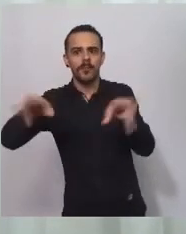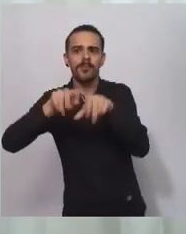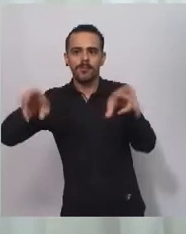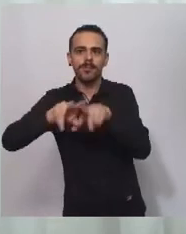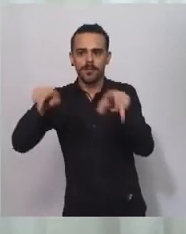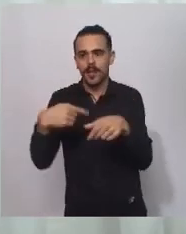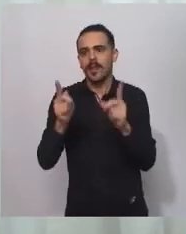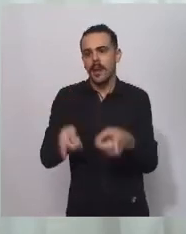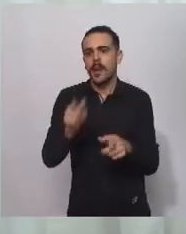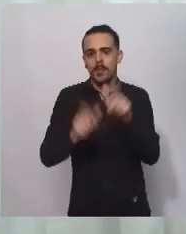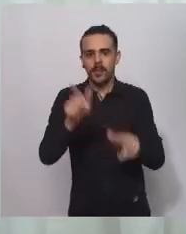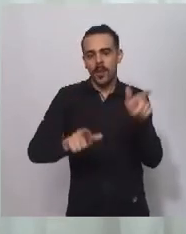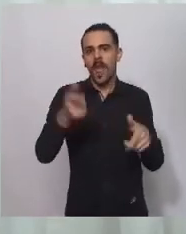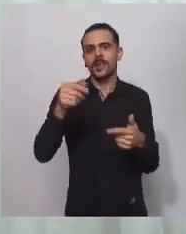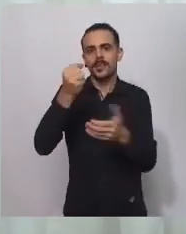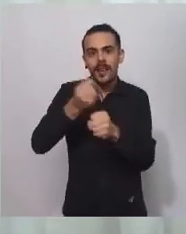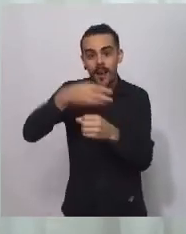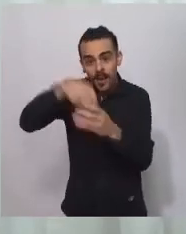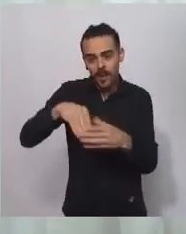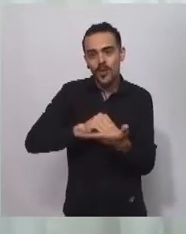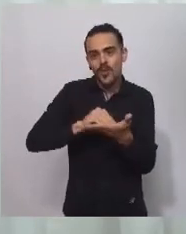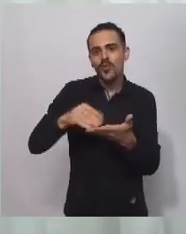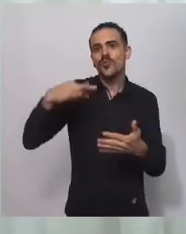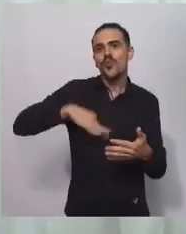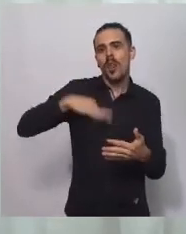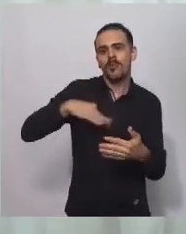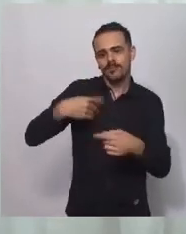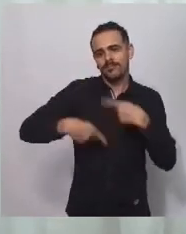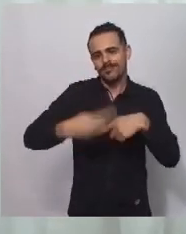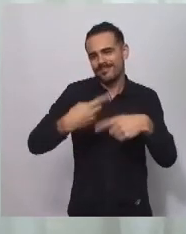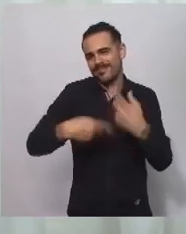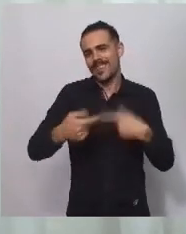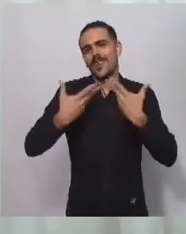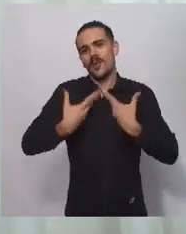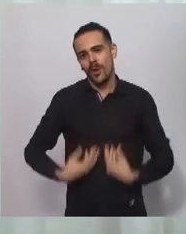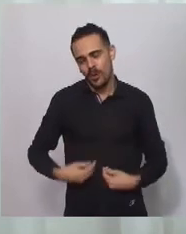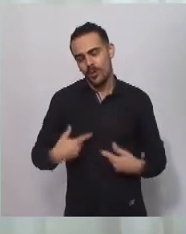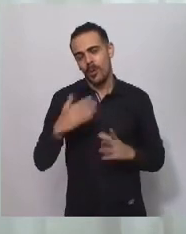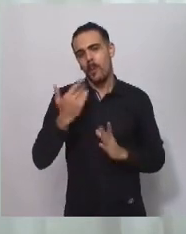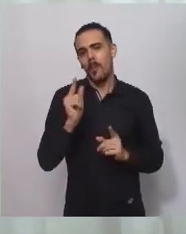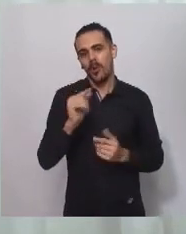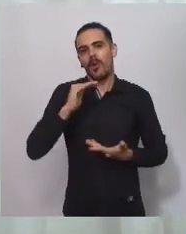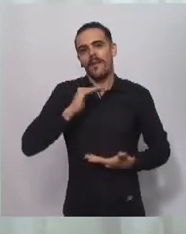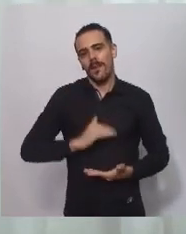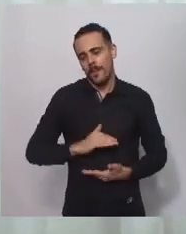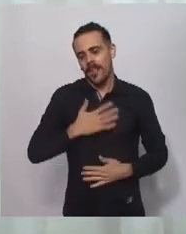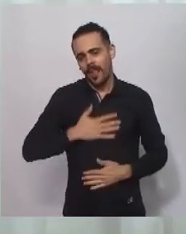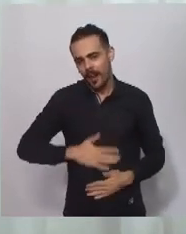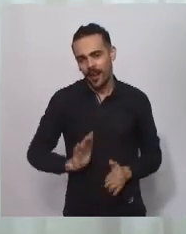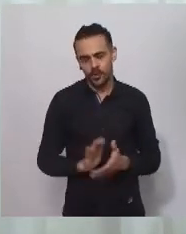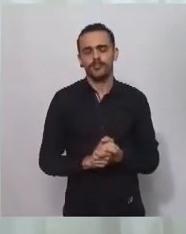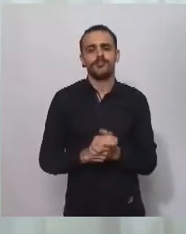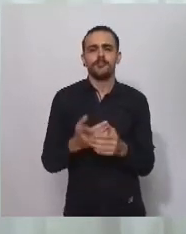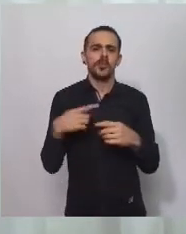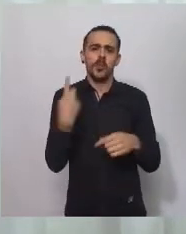que se presenta para poder recuperar actividad y para poder garantizar empleo por supuesto tenemos muchas preocupaciones